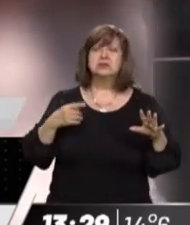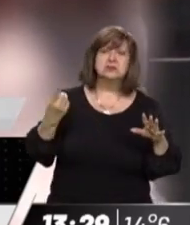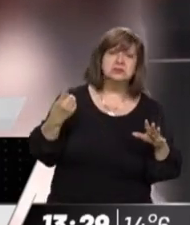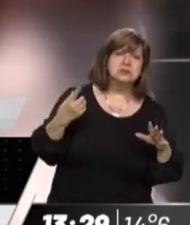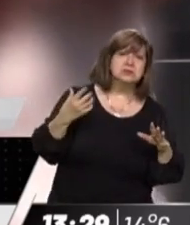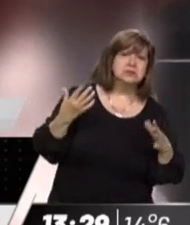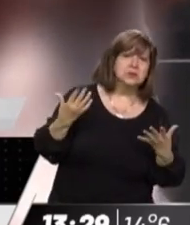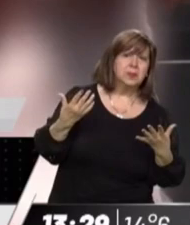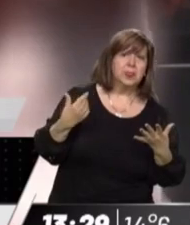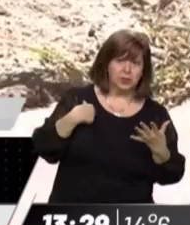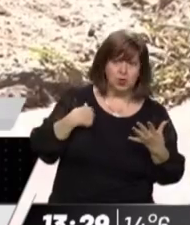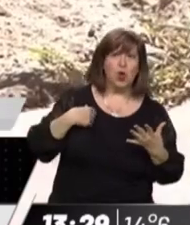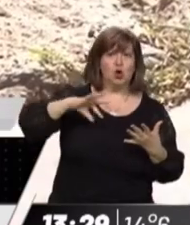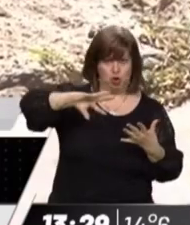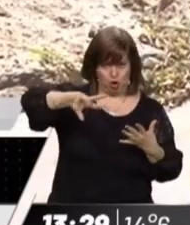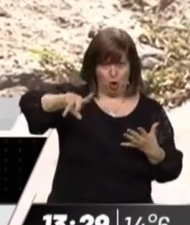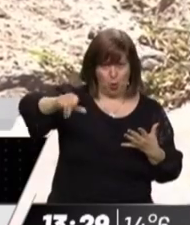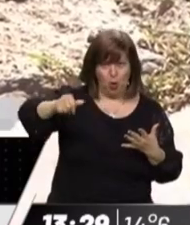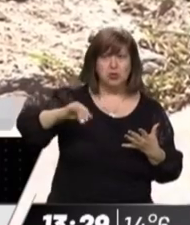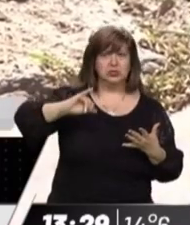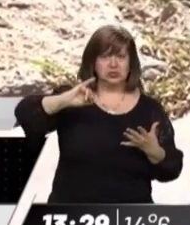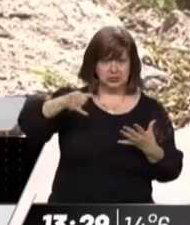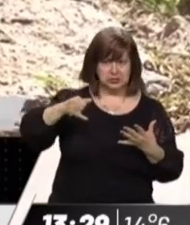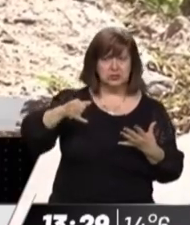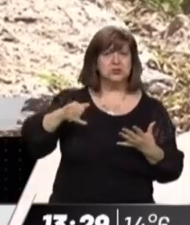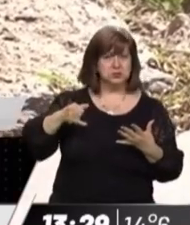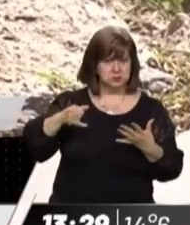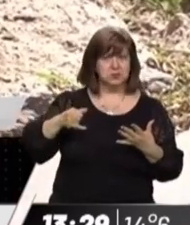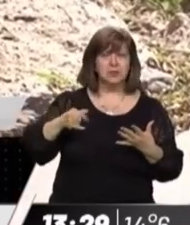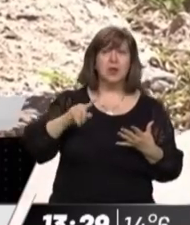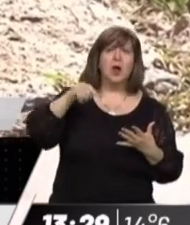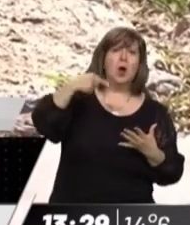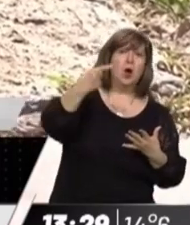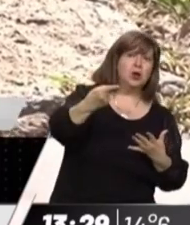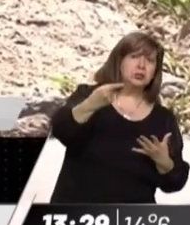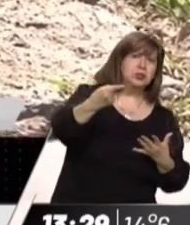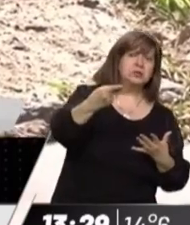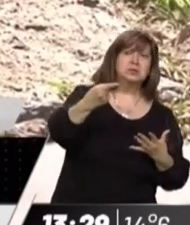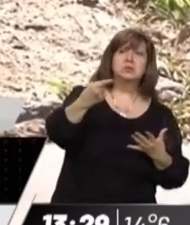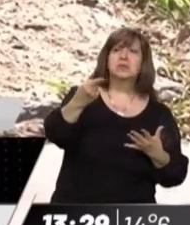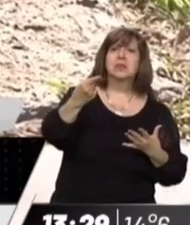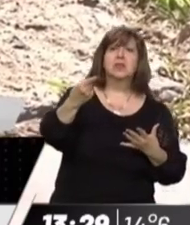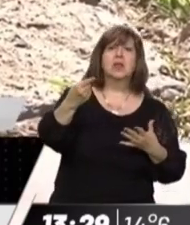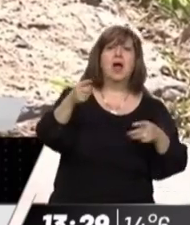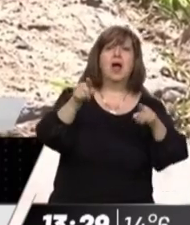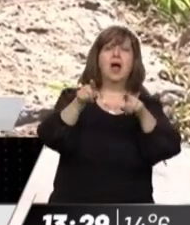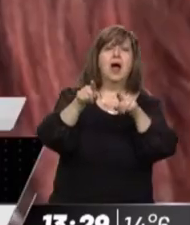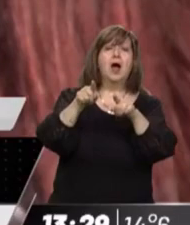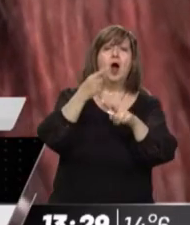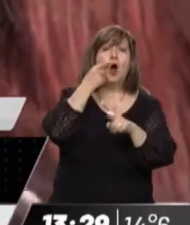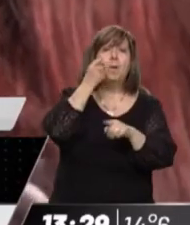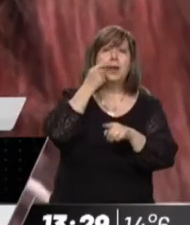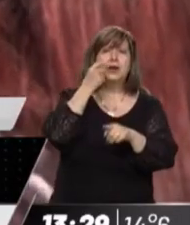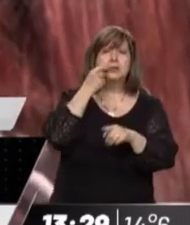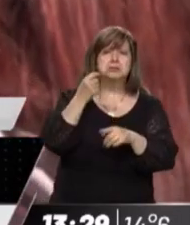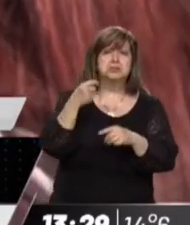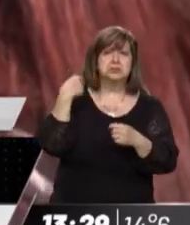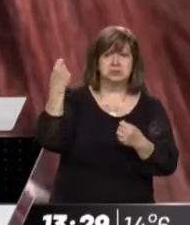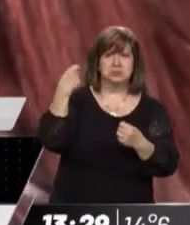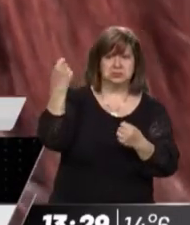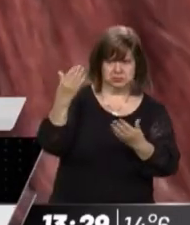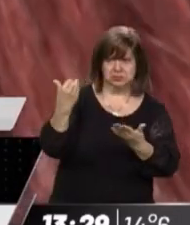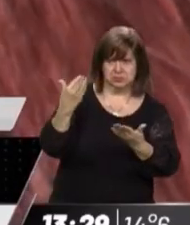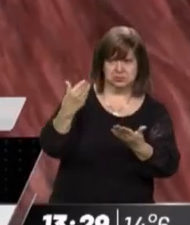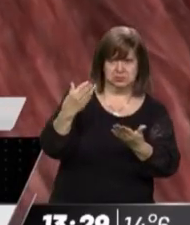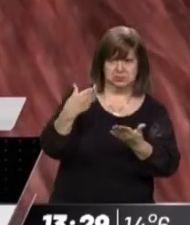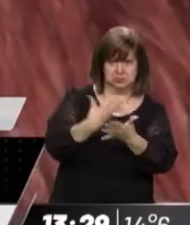¿A robar también? A robar también. Muchas veces le robé a mi mamá, a mis hermanos, que al día de hoy me arrepiento, ¿viste? Pero las cosas ya